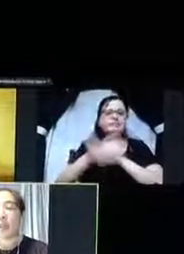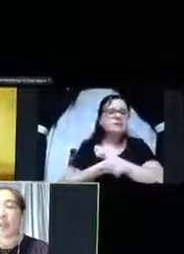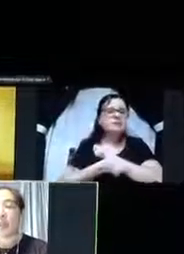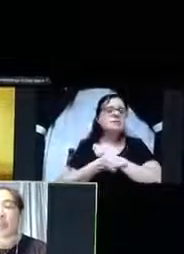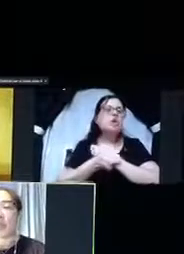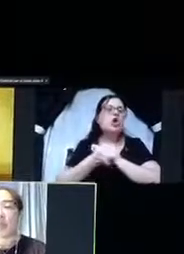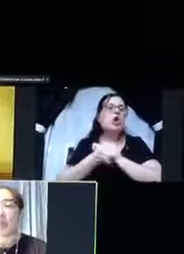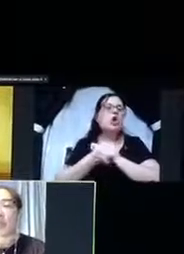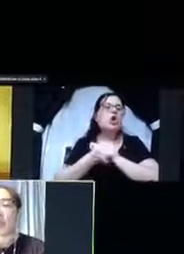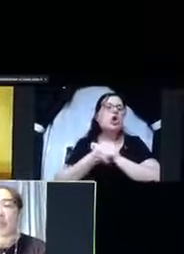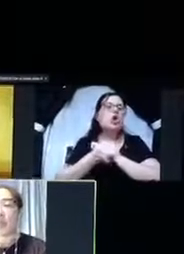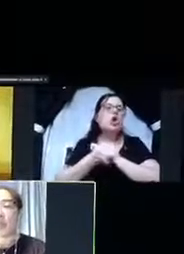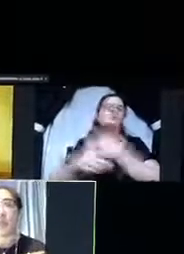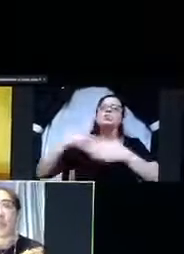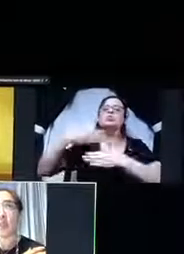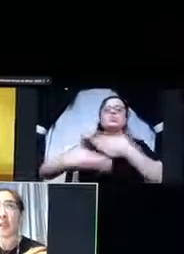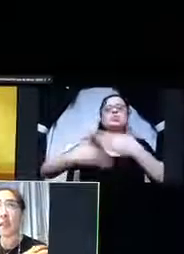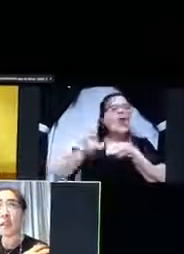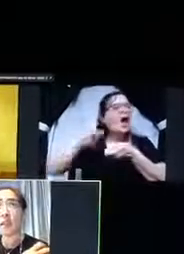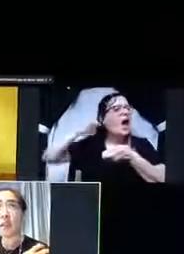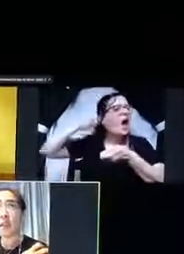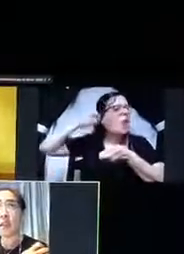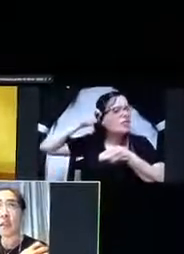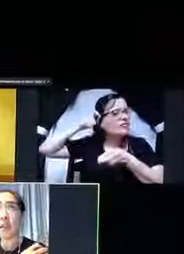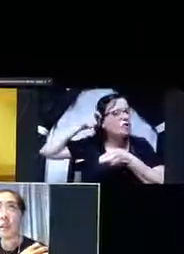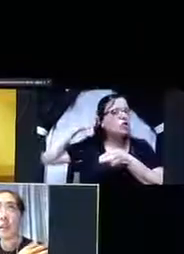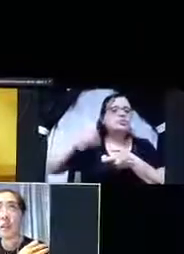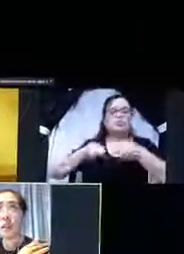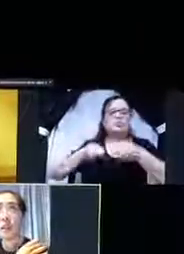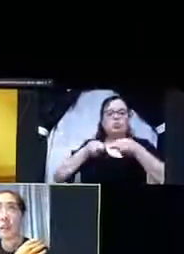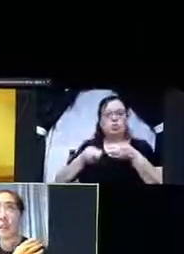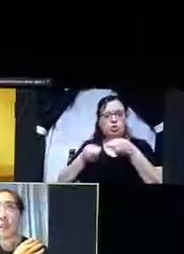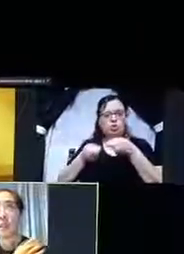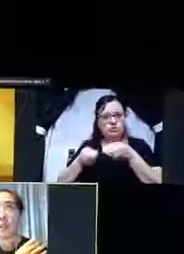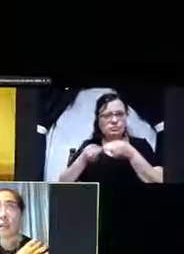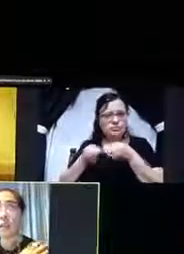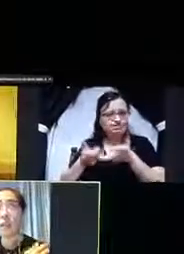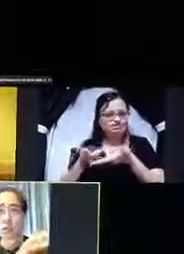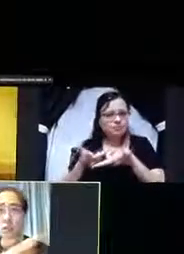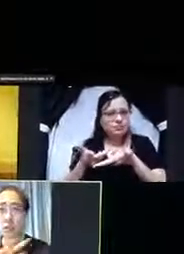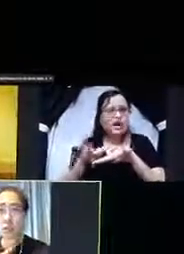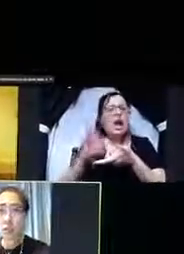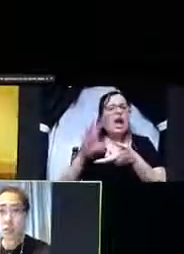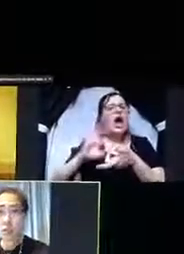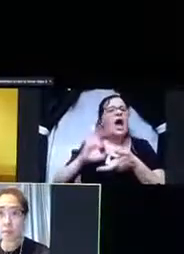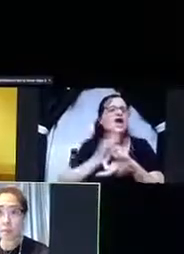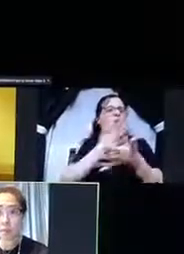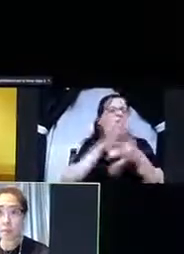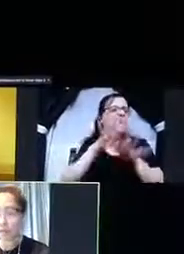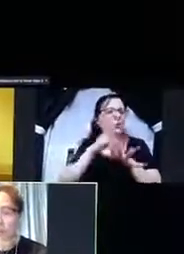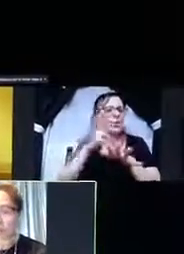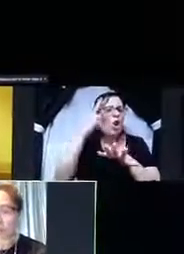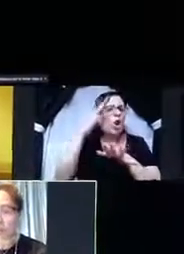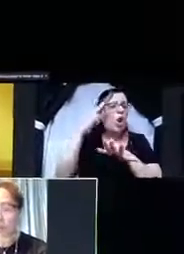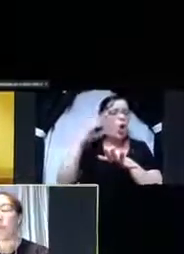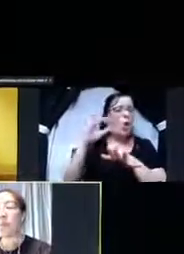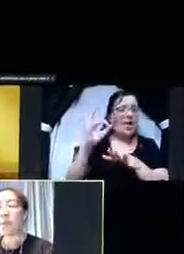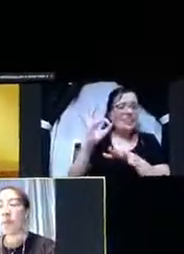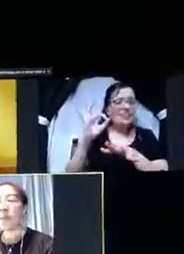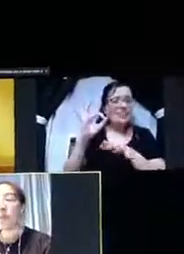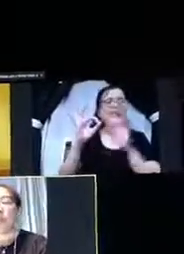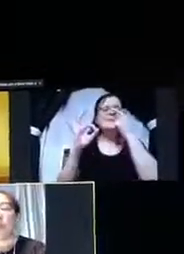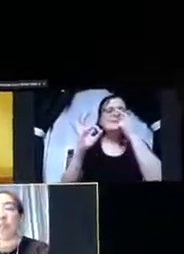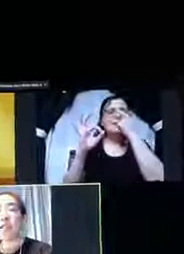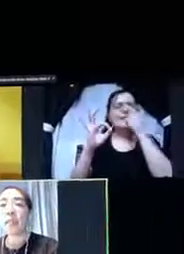Se trató durante años estimulando a través de audífonos, estoy hablando del 90, en los años 90 más o menos, porque es cuando